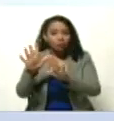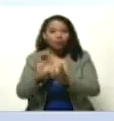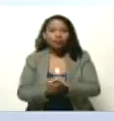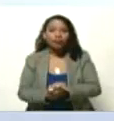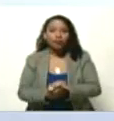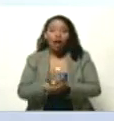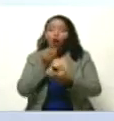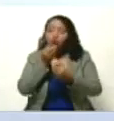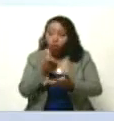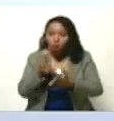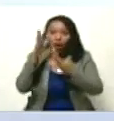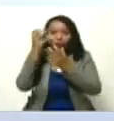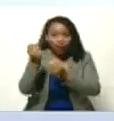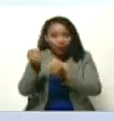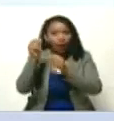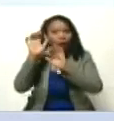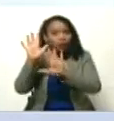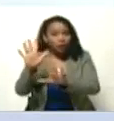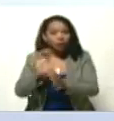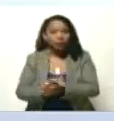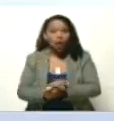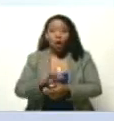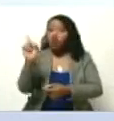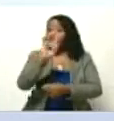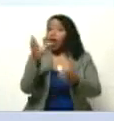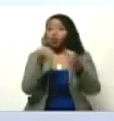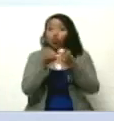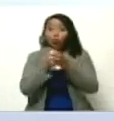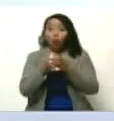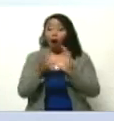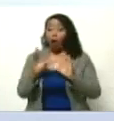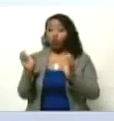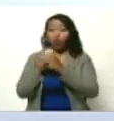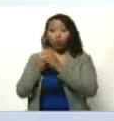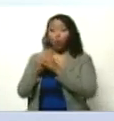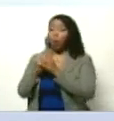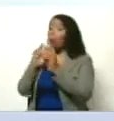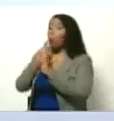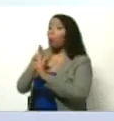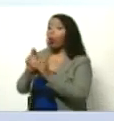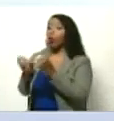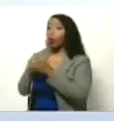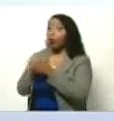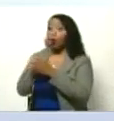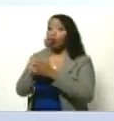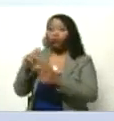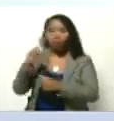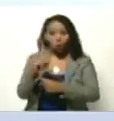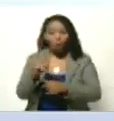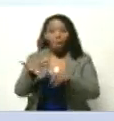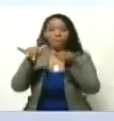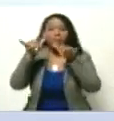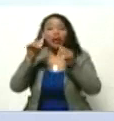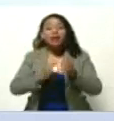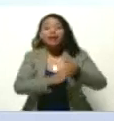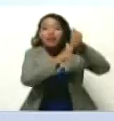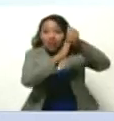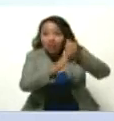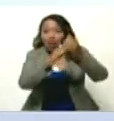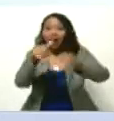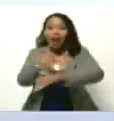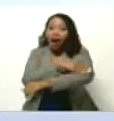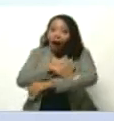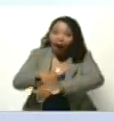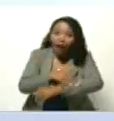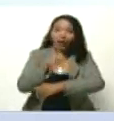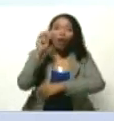Es bueno que lo entiendan. No es el partido un grupito, el partido debe responder a los auténticos liderazgos en calle,